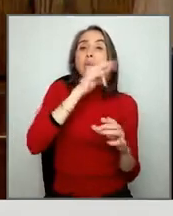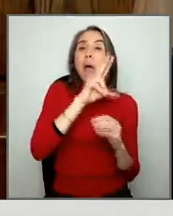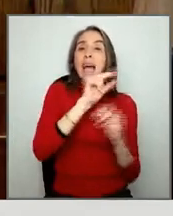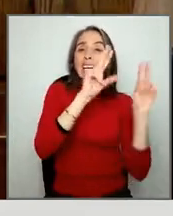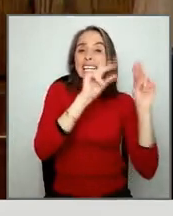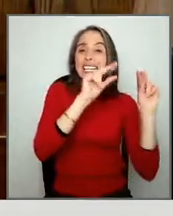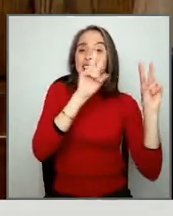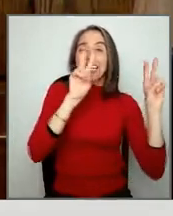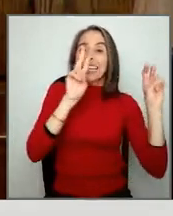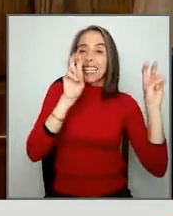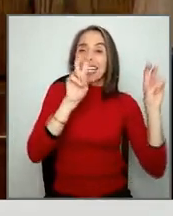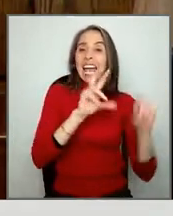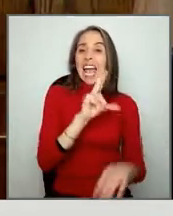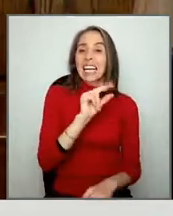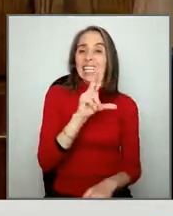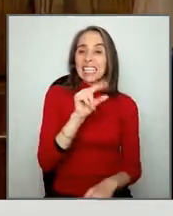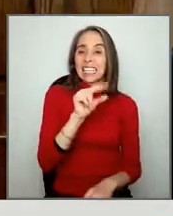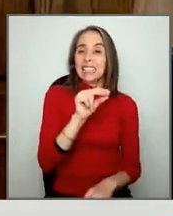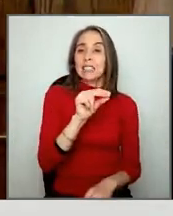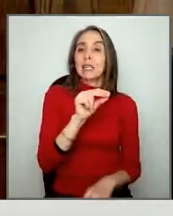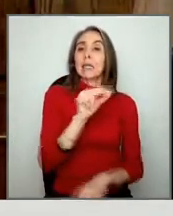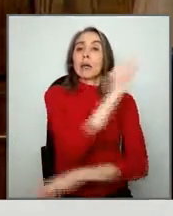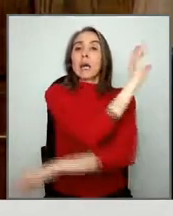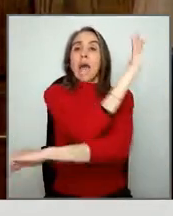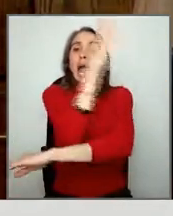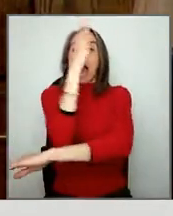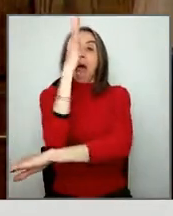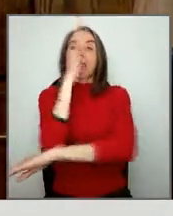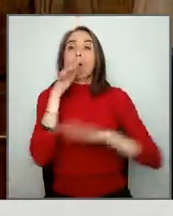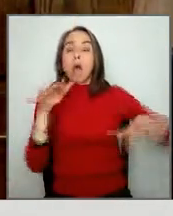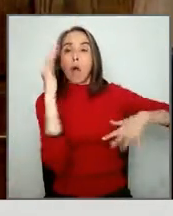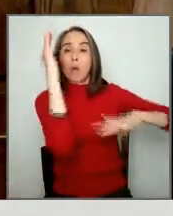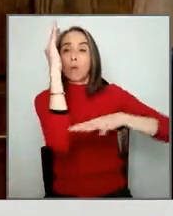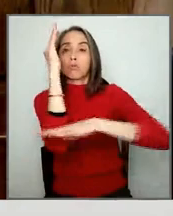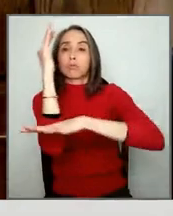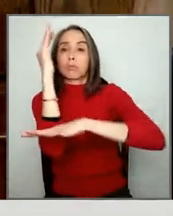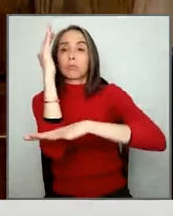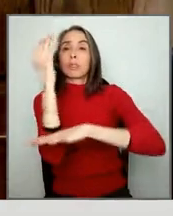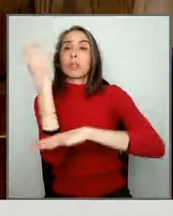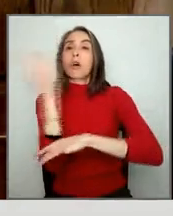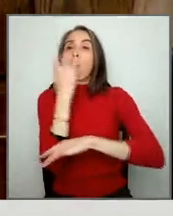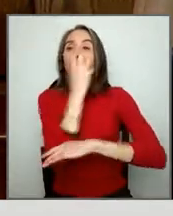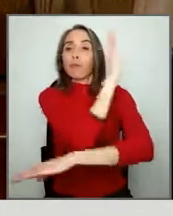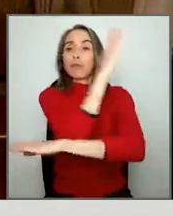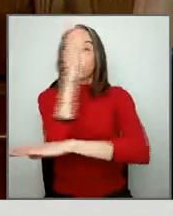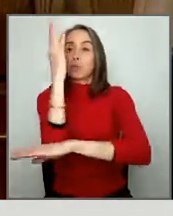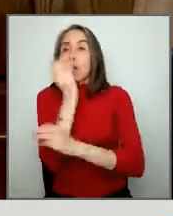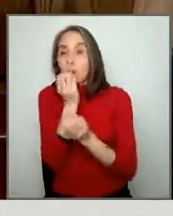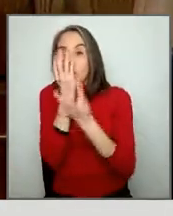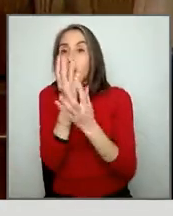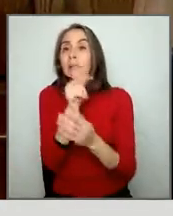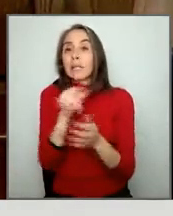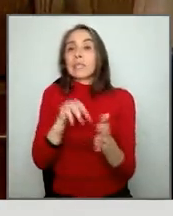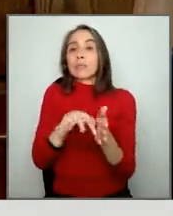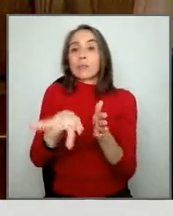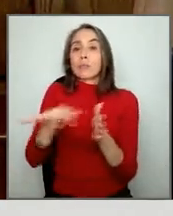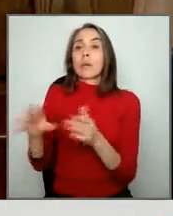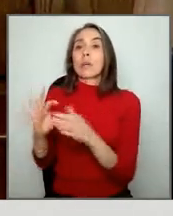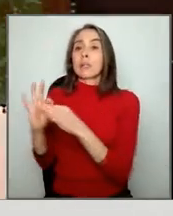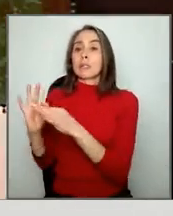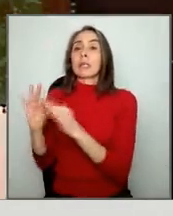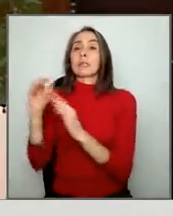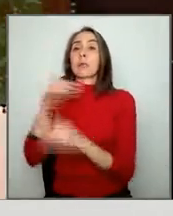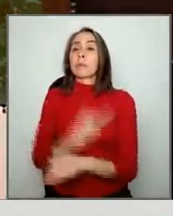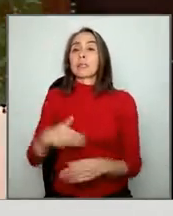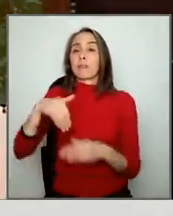especialmente especies arbóreas y arbustos frutales vamos a votar a favor del proyecto l Gracias presidente Gracias